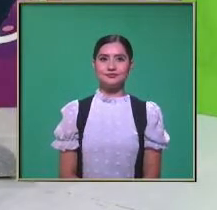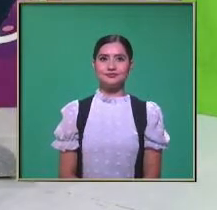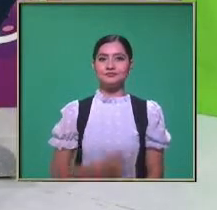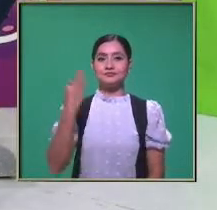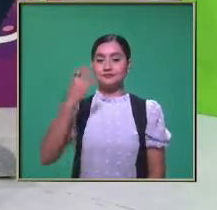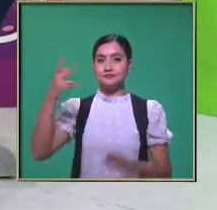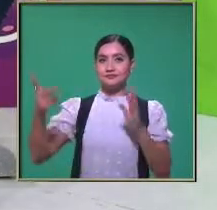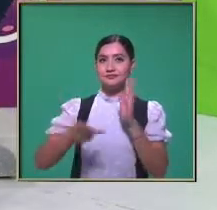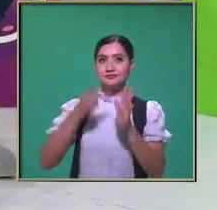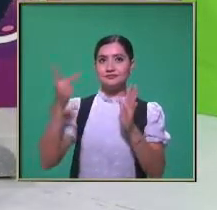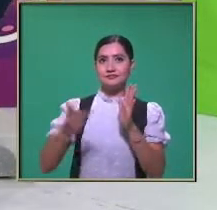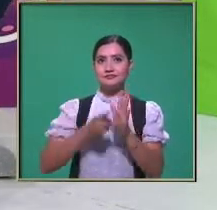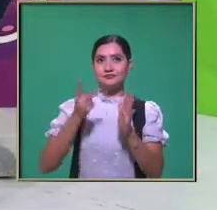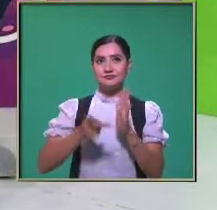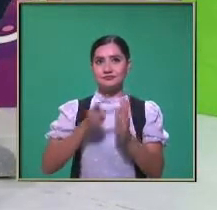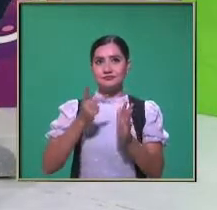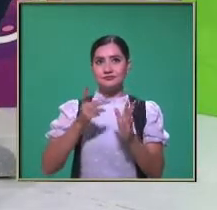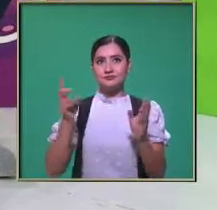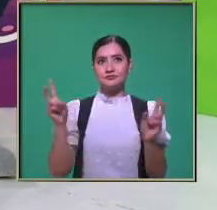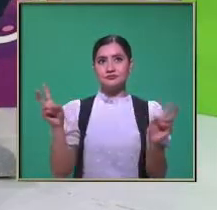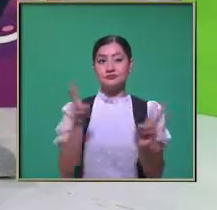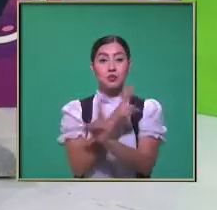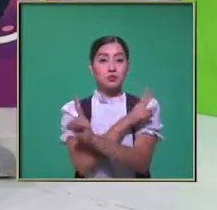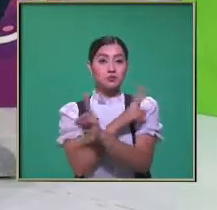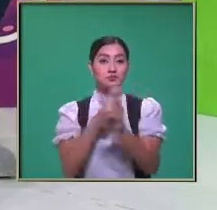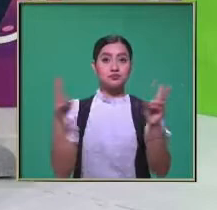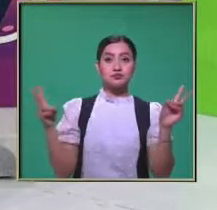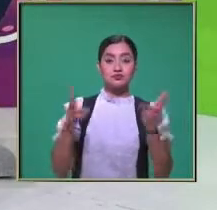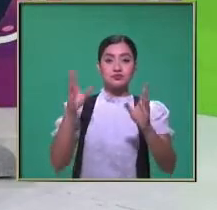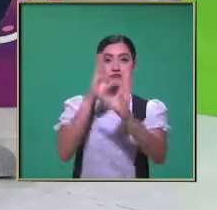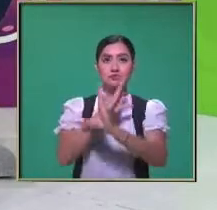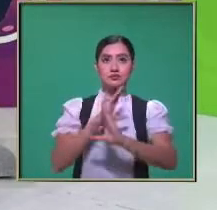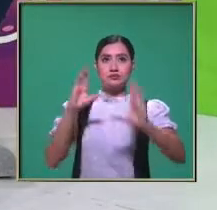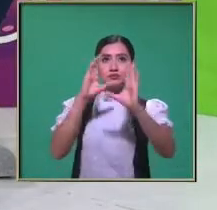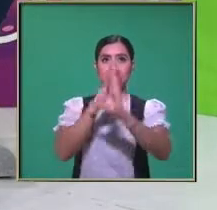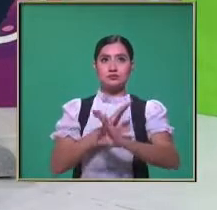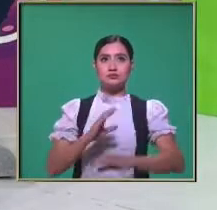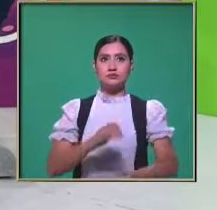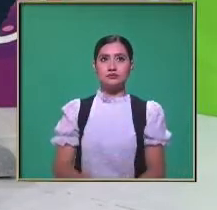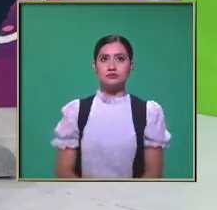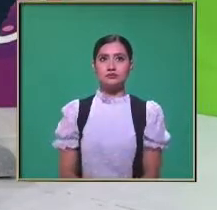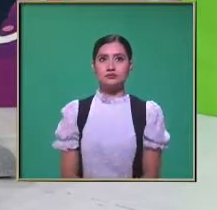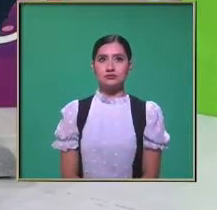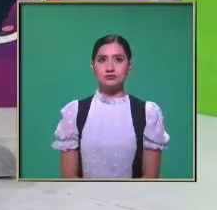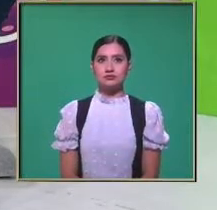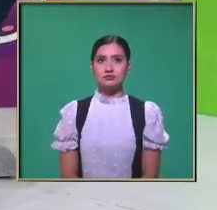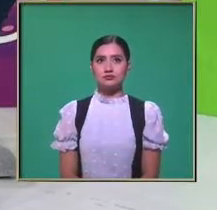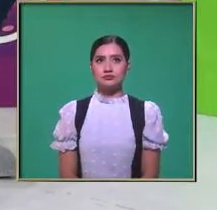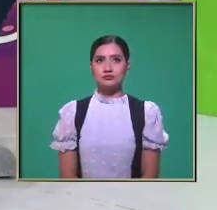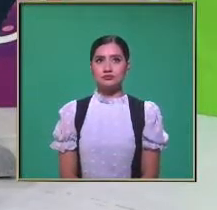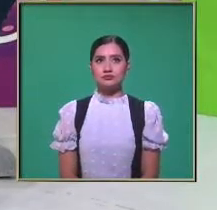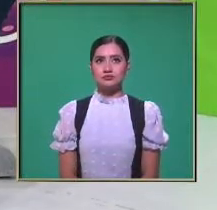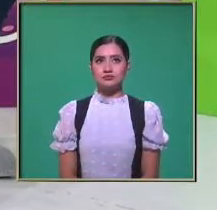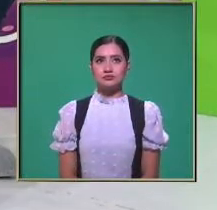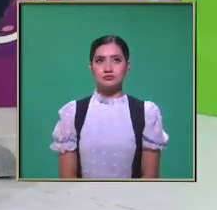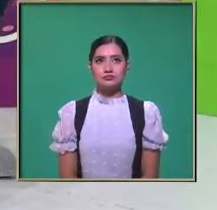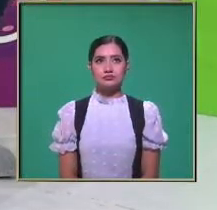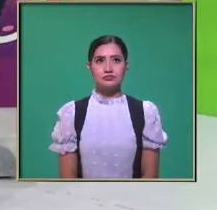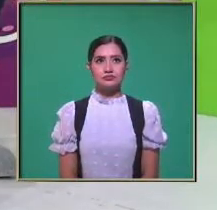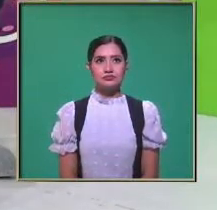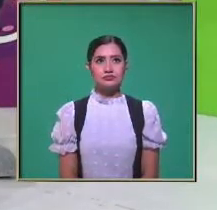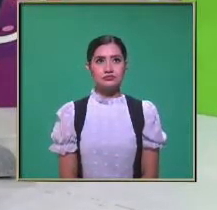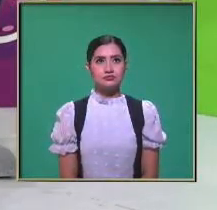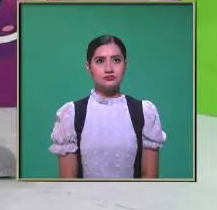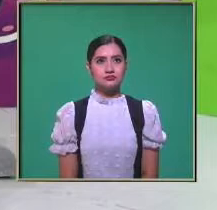veces, el viento. ¿Se puede? A ver. Así levantamos un poquito así, así decimos, el